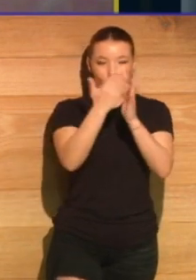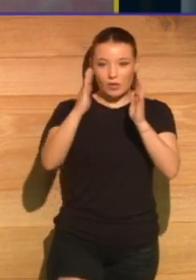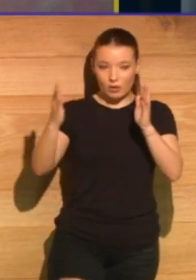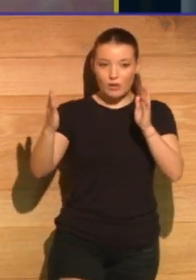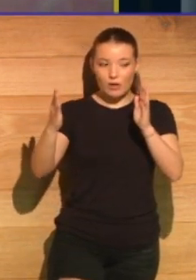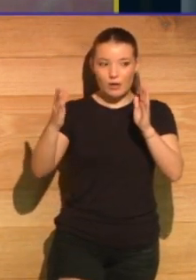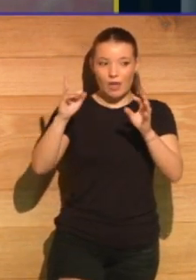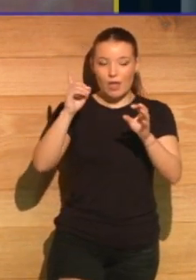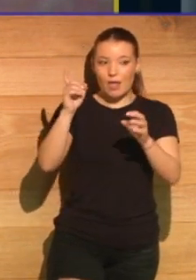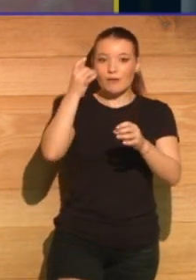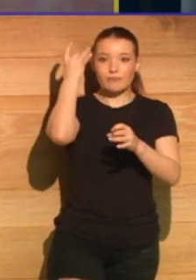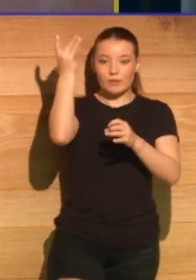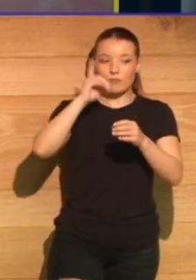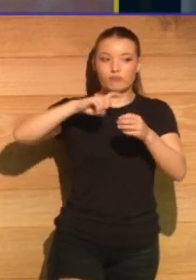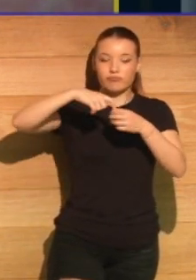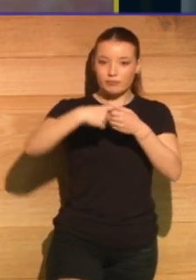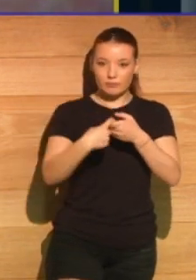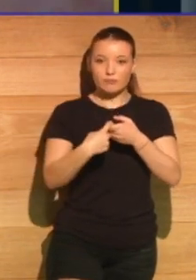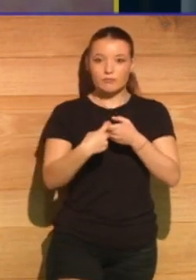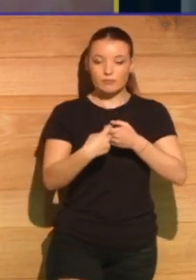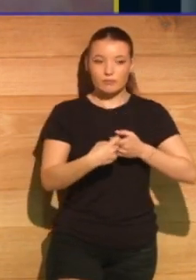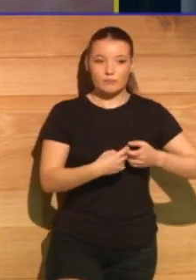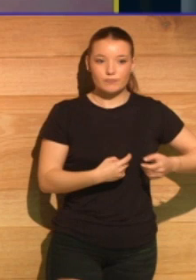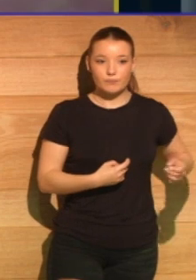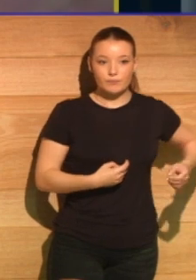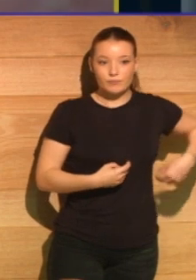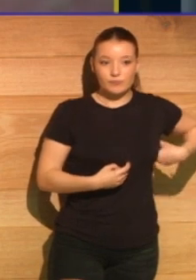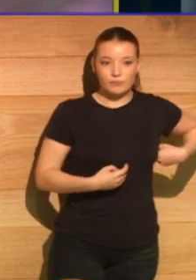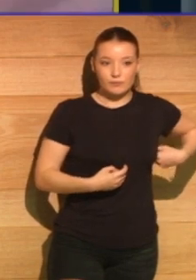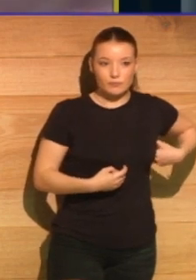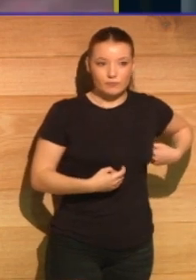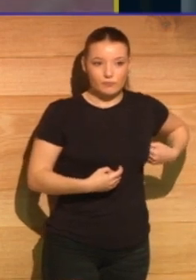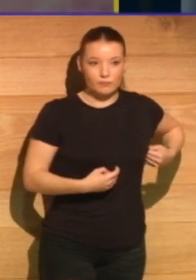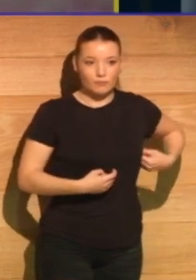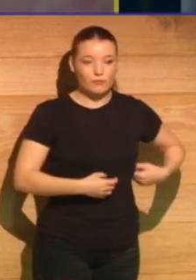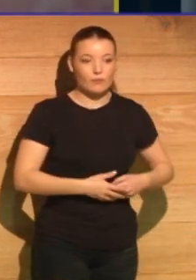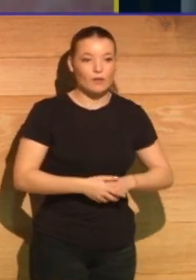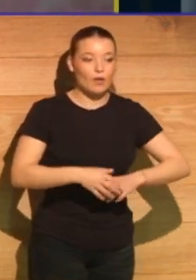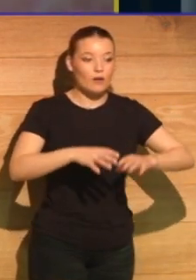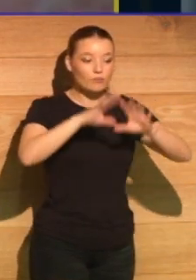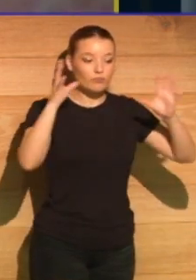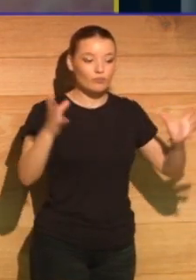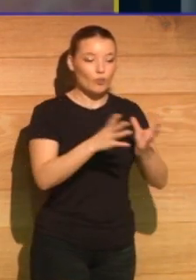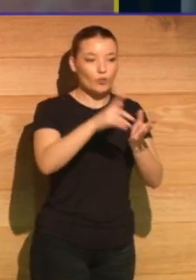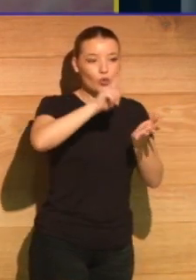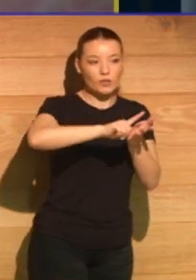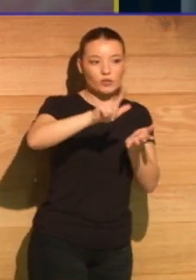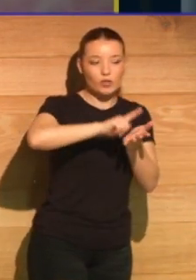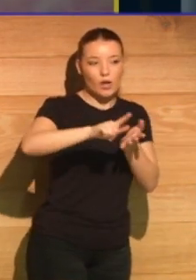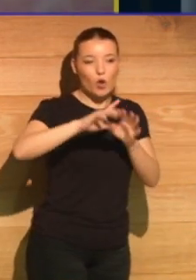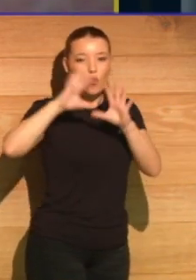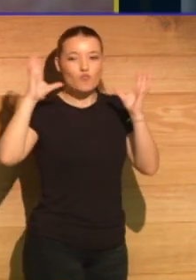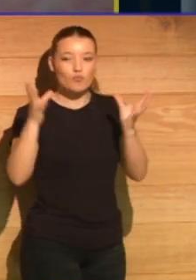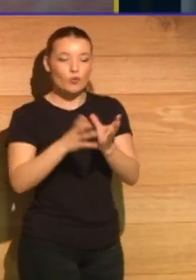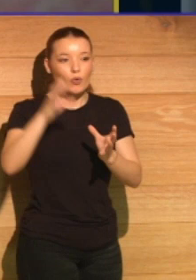Entonces, habría que conectar más el mundo literario, que a veces es un poco endogámico, el mundo de la ciencia, que también